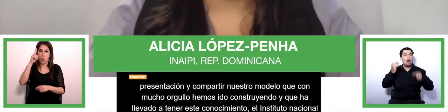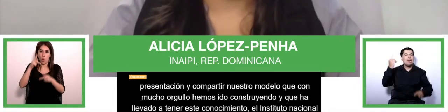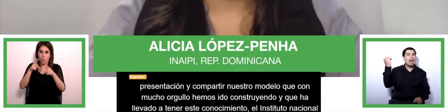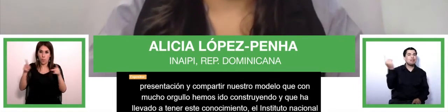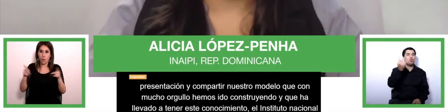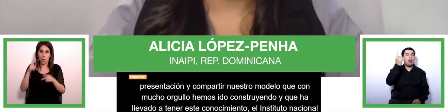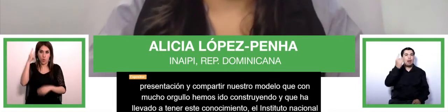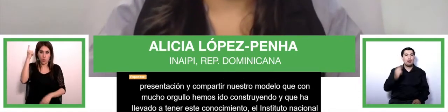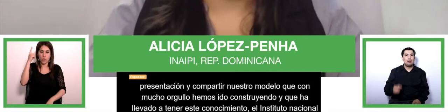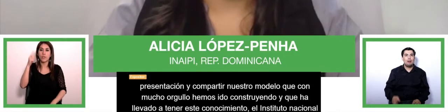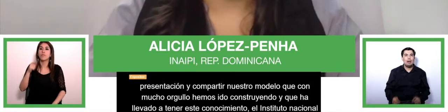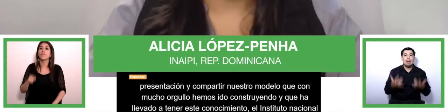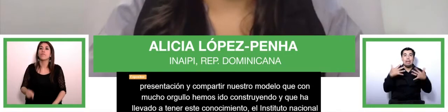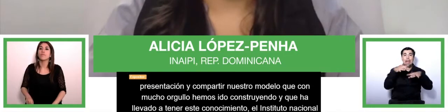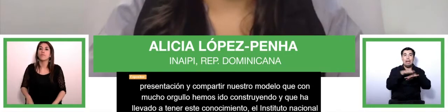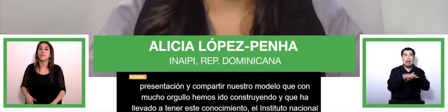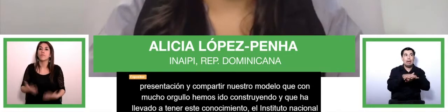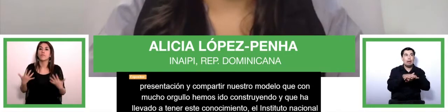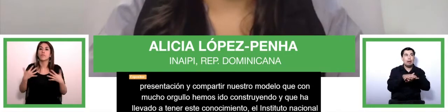Nacional de Atención Integral,